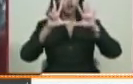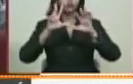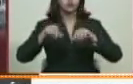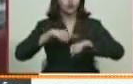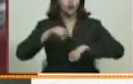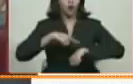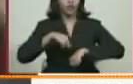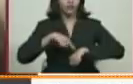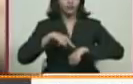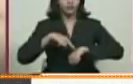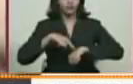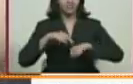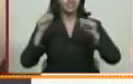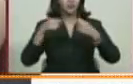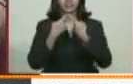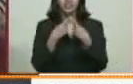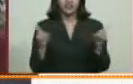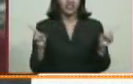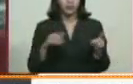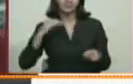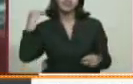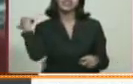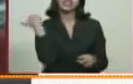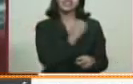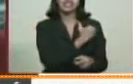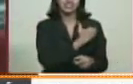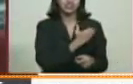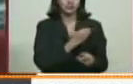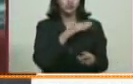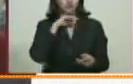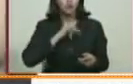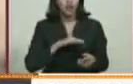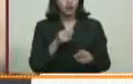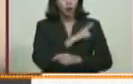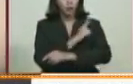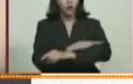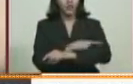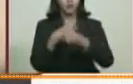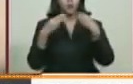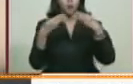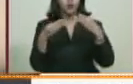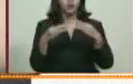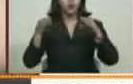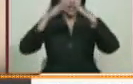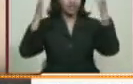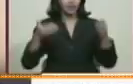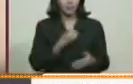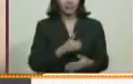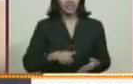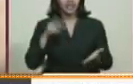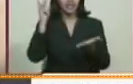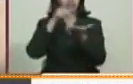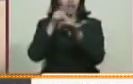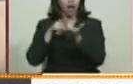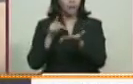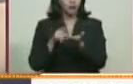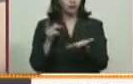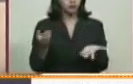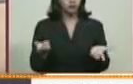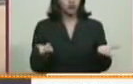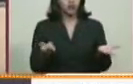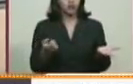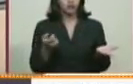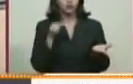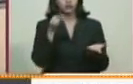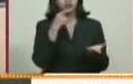diferente porque claro, decapitan a todos, claro, a todos los poderes públicos nacionales. En la tarima presidencial estábamos prácticamente todos. Por ahí yo creo que